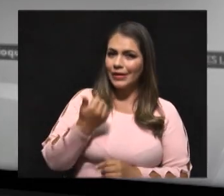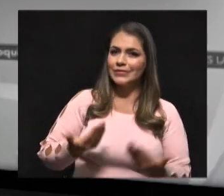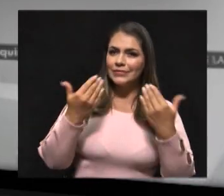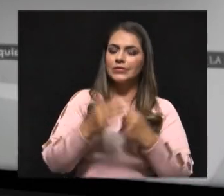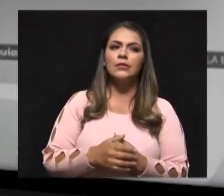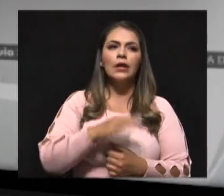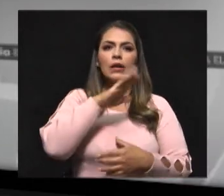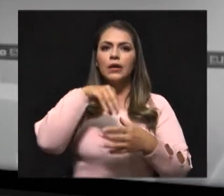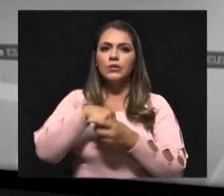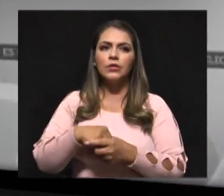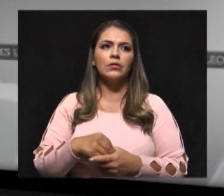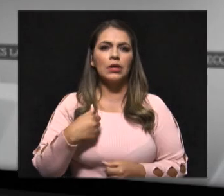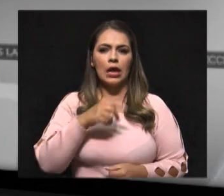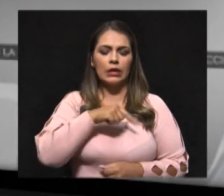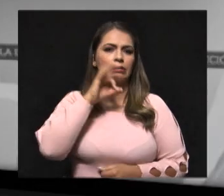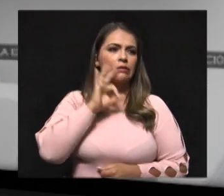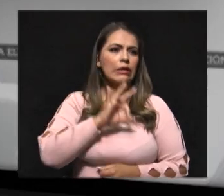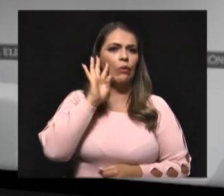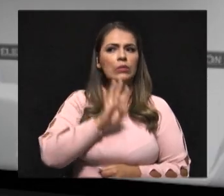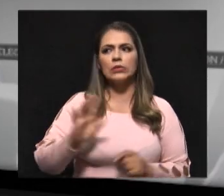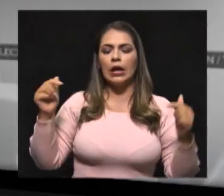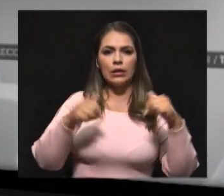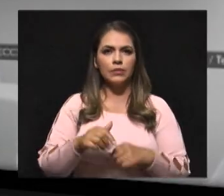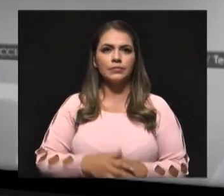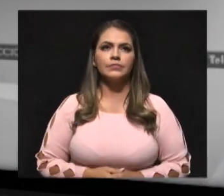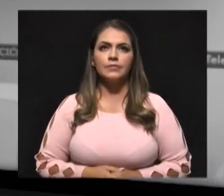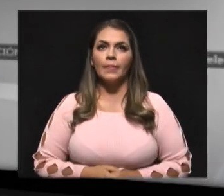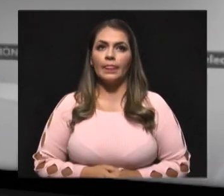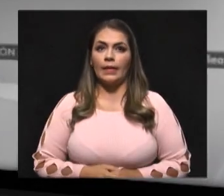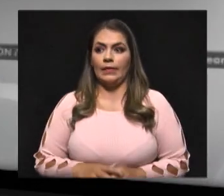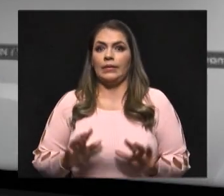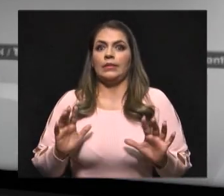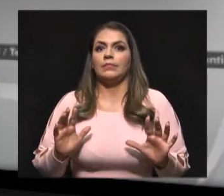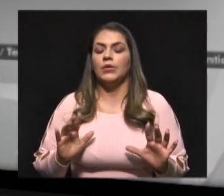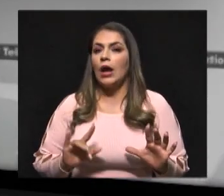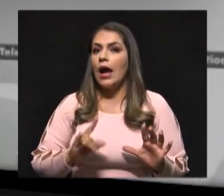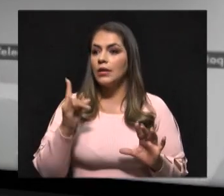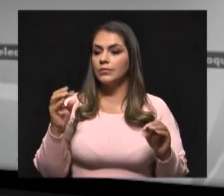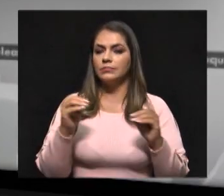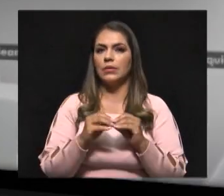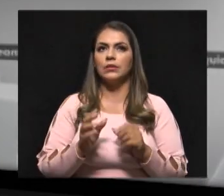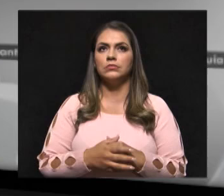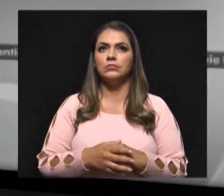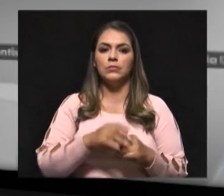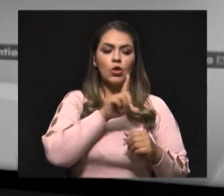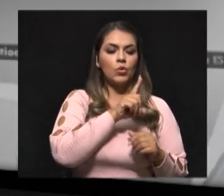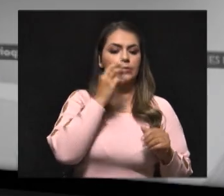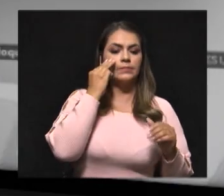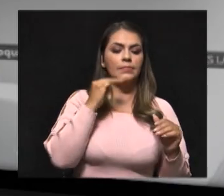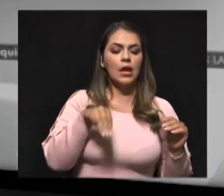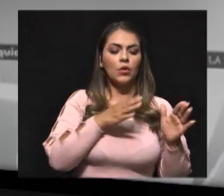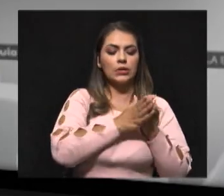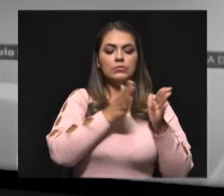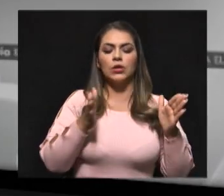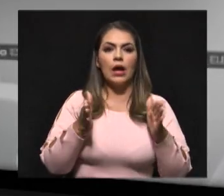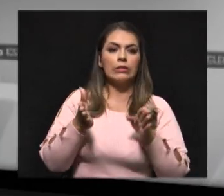en antioquia en promedio se quedan tres días hasta cuatro días pero si tuviéramos este enganche es probable que vengan a un congreso de lunes a miércoles pero